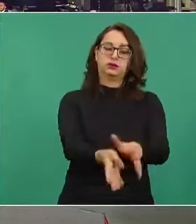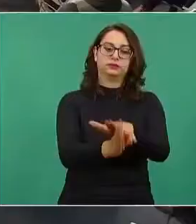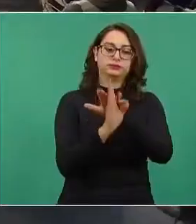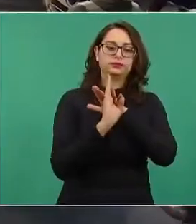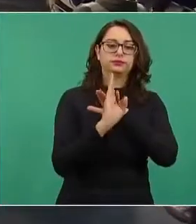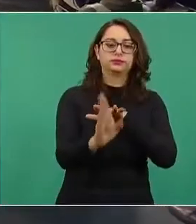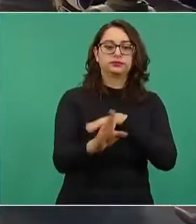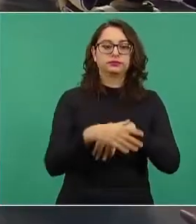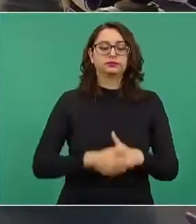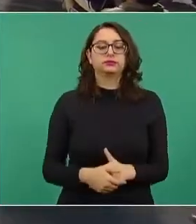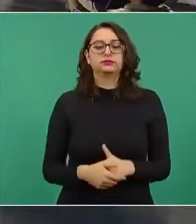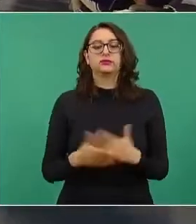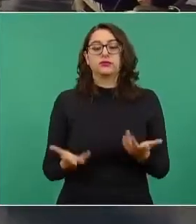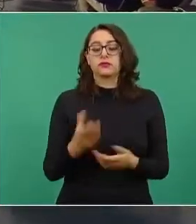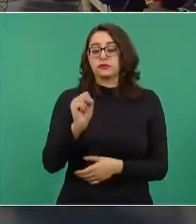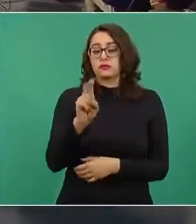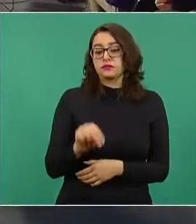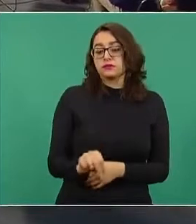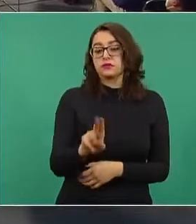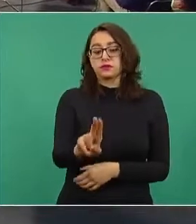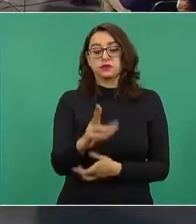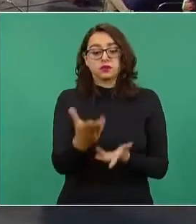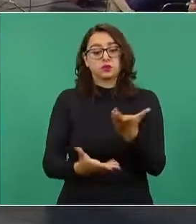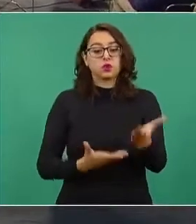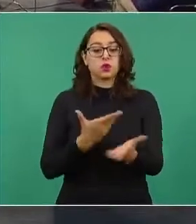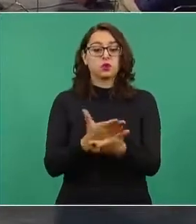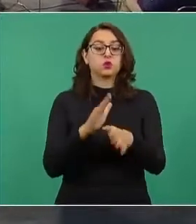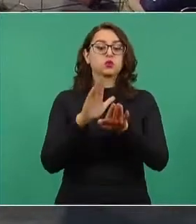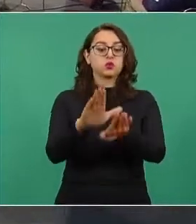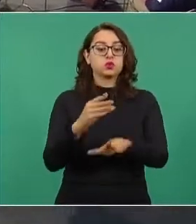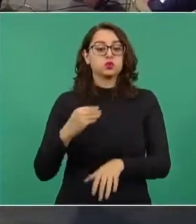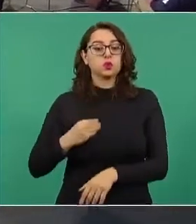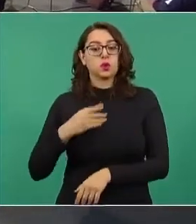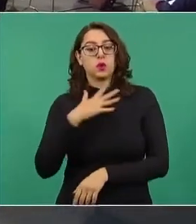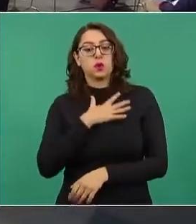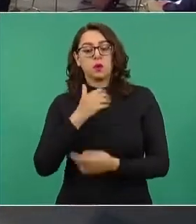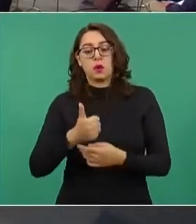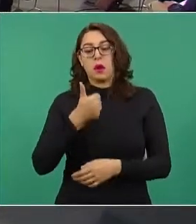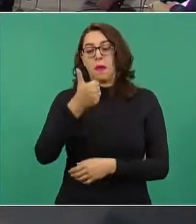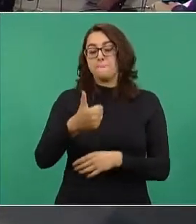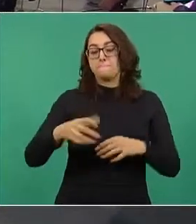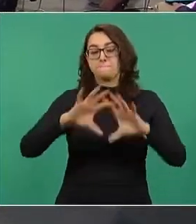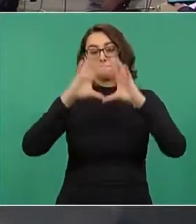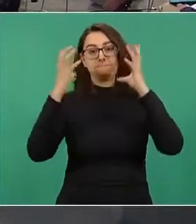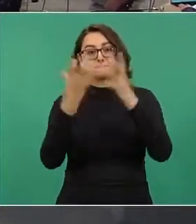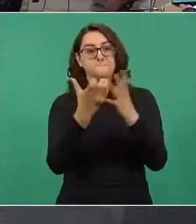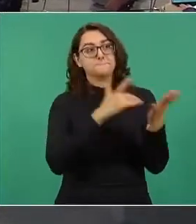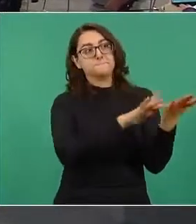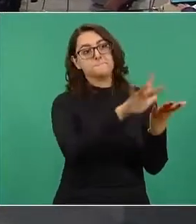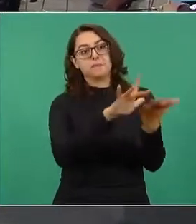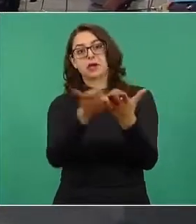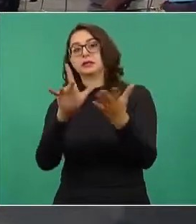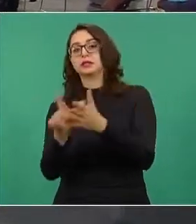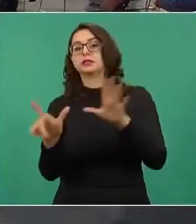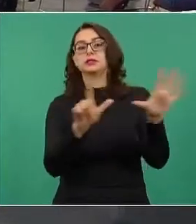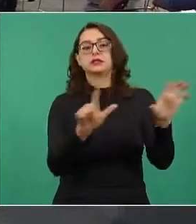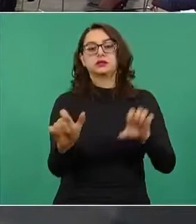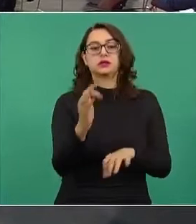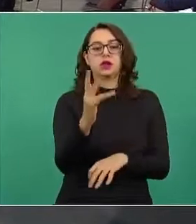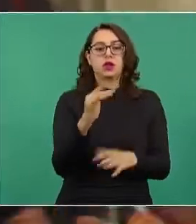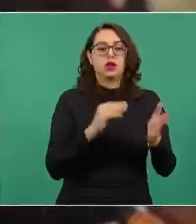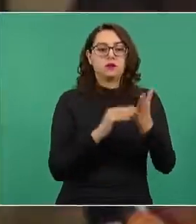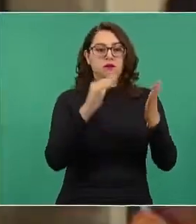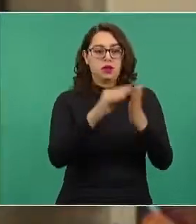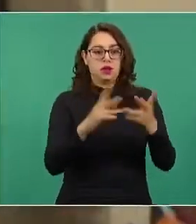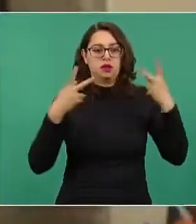pasada presentación en la ONU con respecto a bienestar para el mundo, para apoyar a más de 750 millones de personas